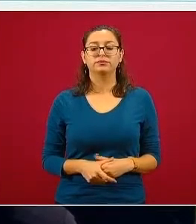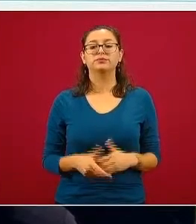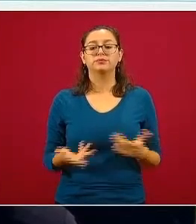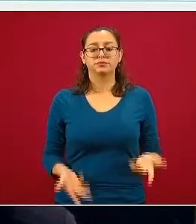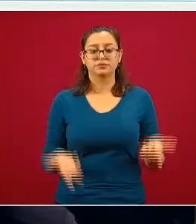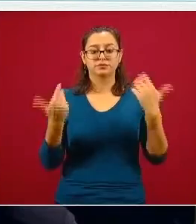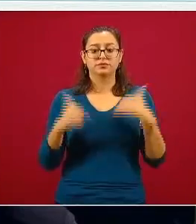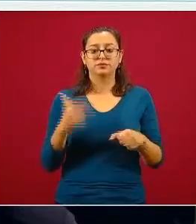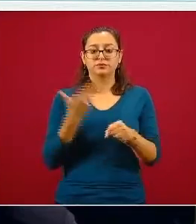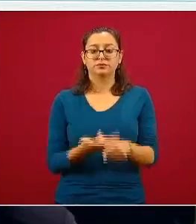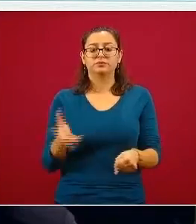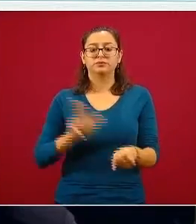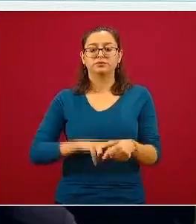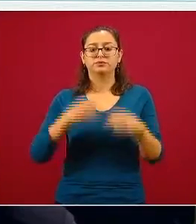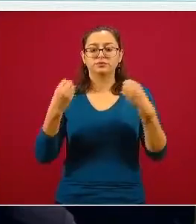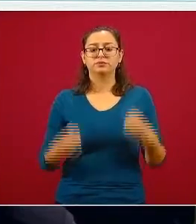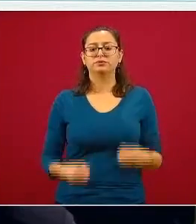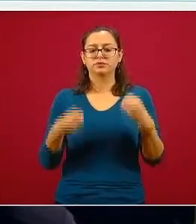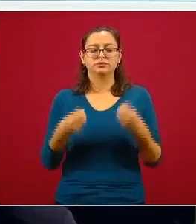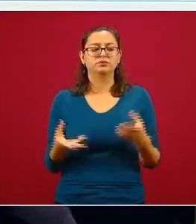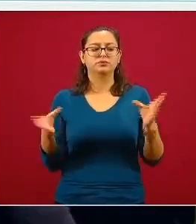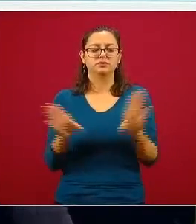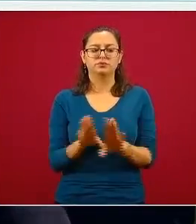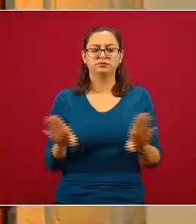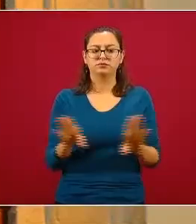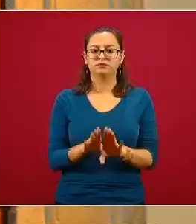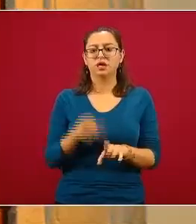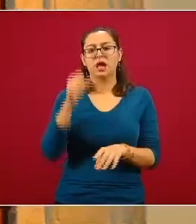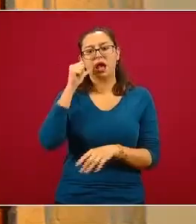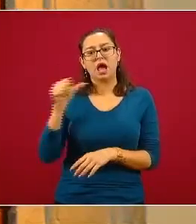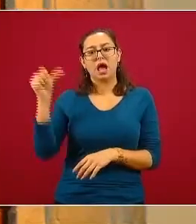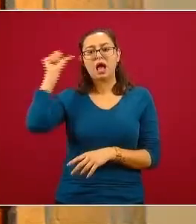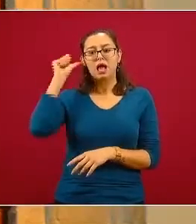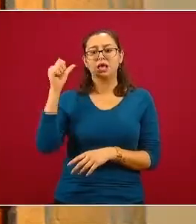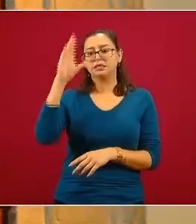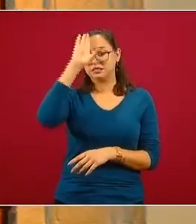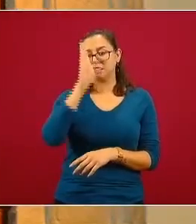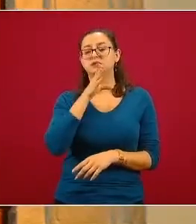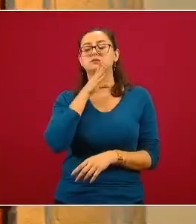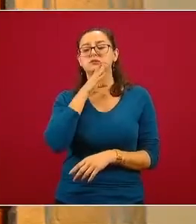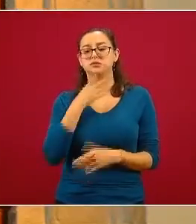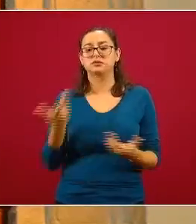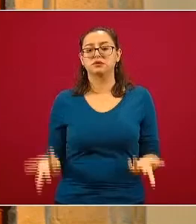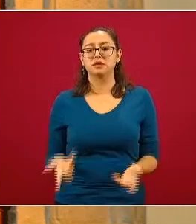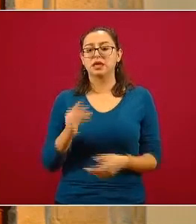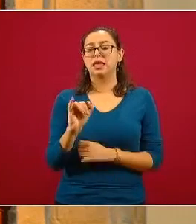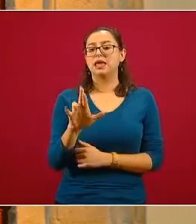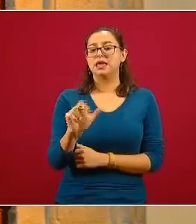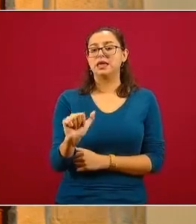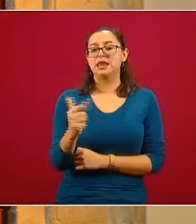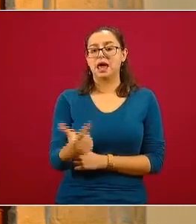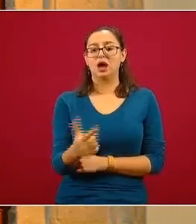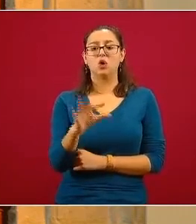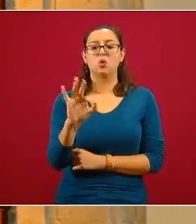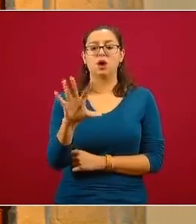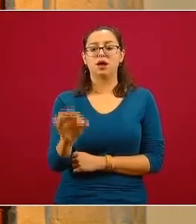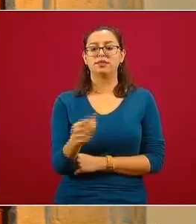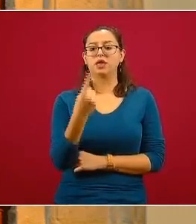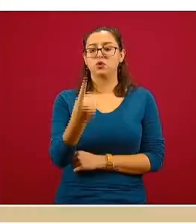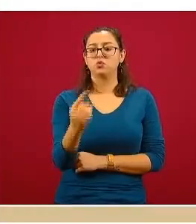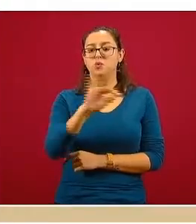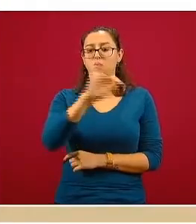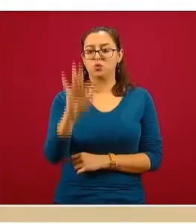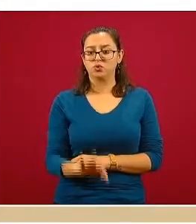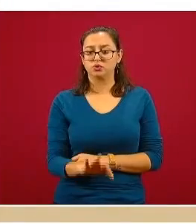ocupación hospitalaria. Este es el corte de ayer a la medianoche para camas generales, 41% a nivel